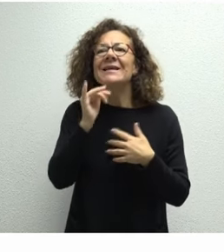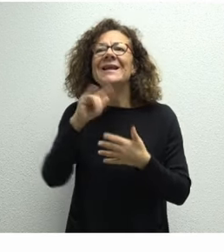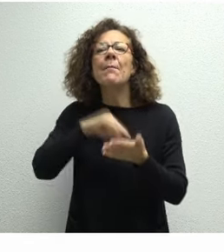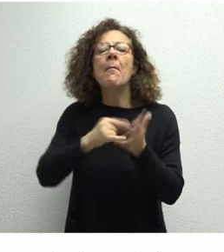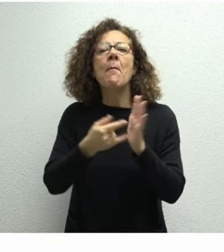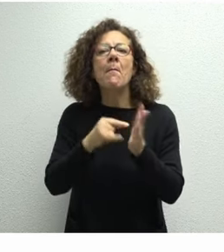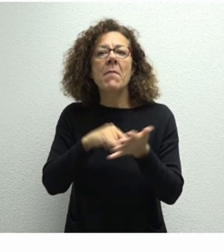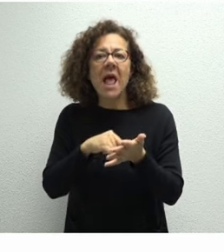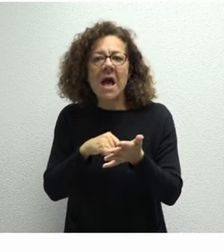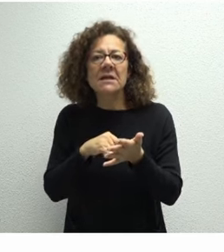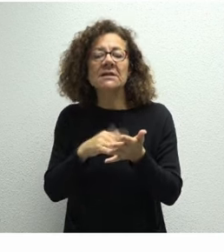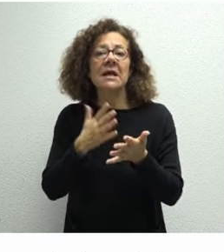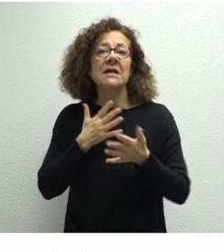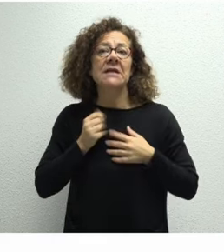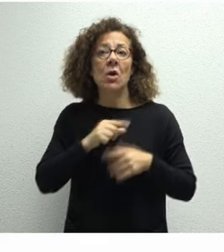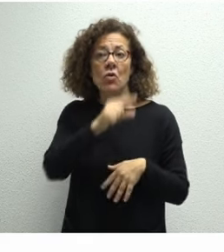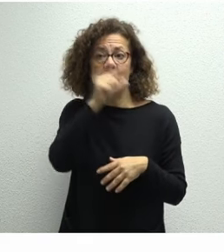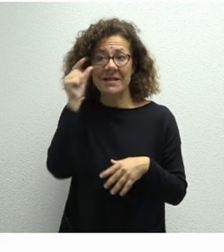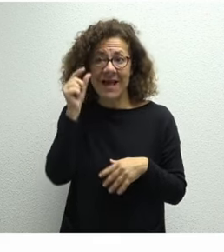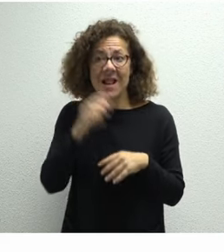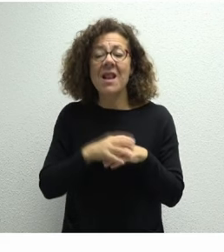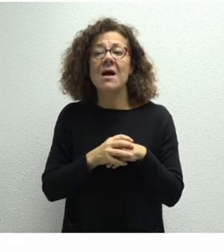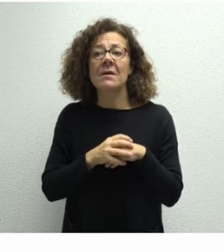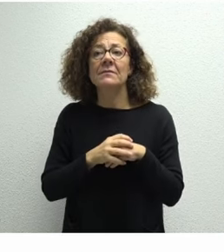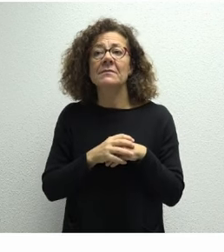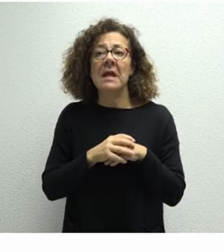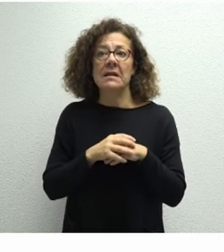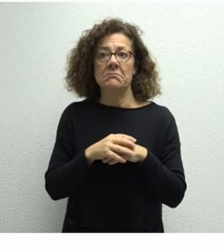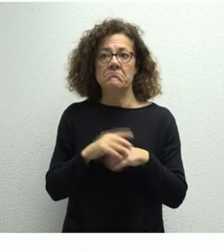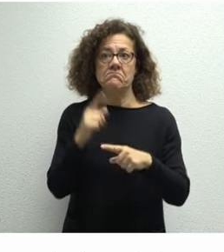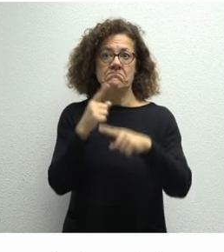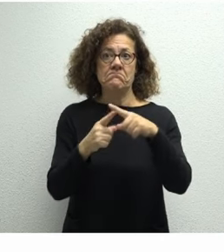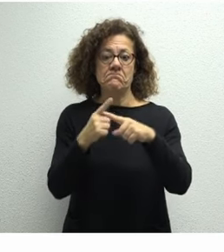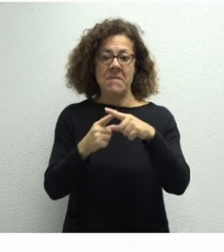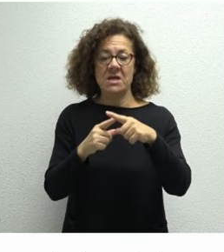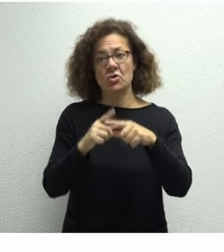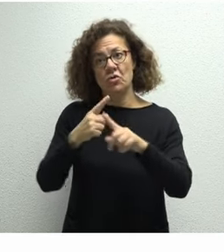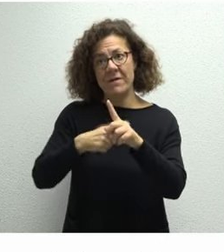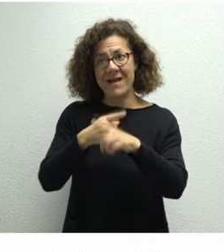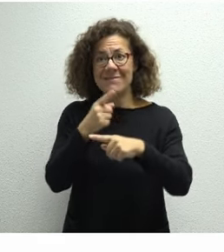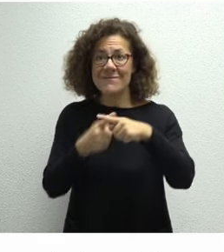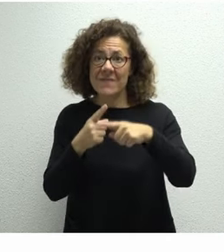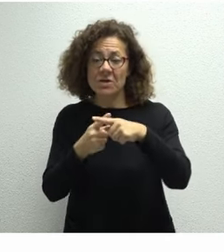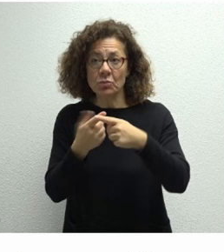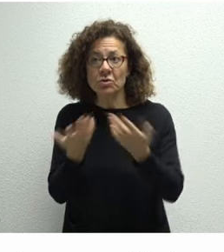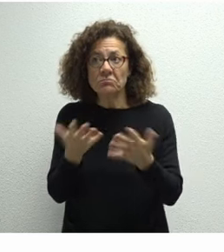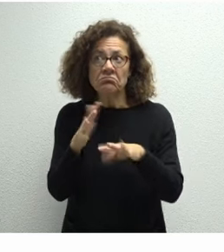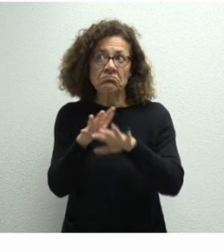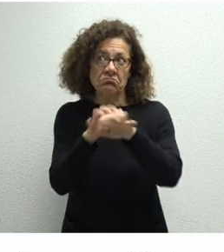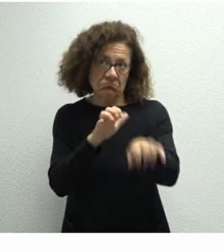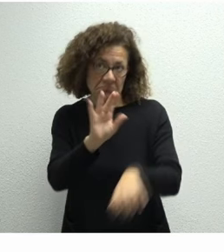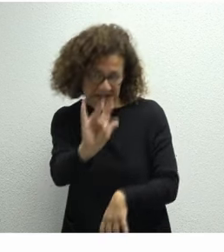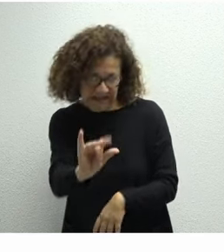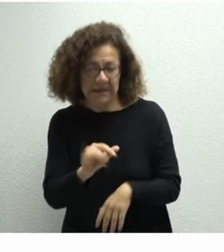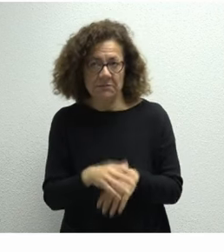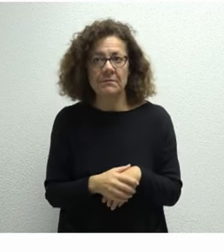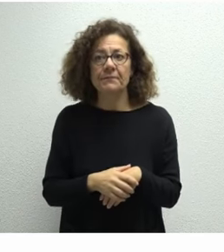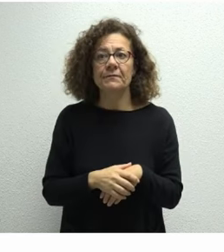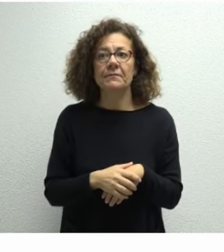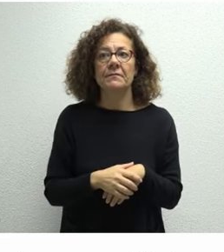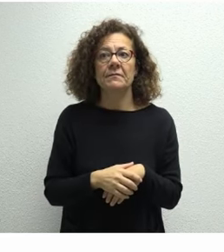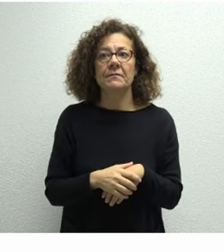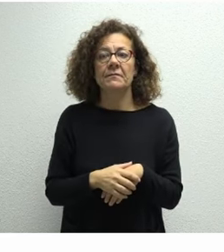de de Salud Mental en el nivel meso estamos ya en comunidades autónomas Pues mayoritariamente sí no es decir